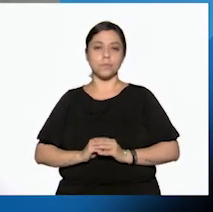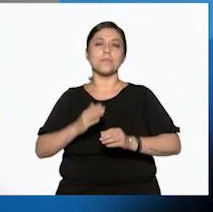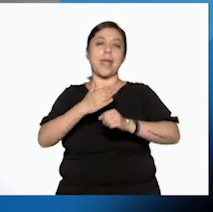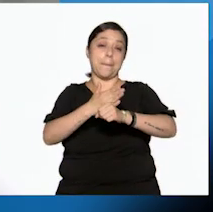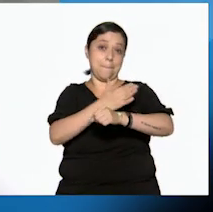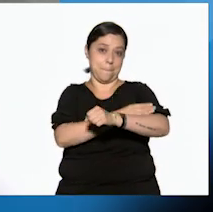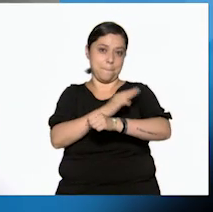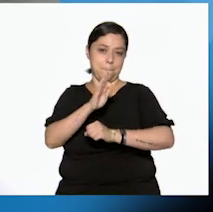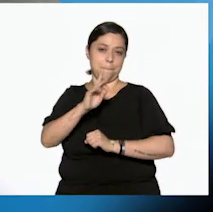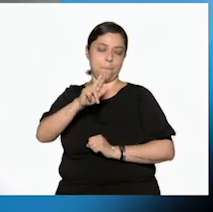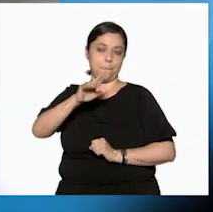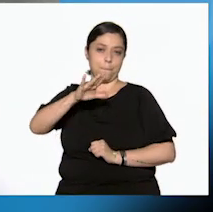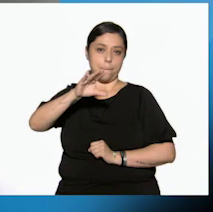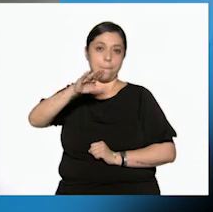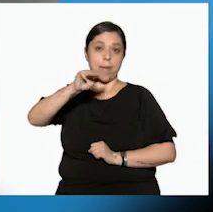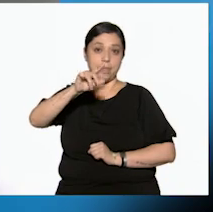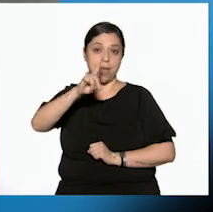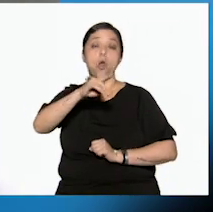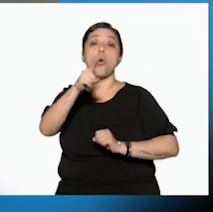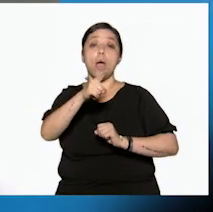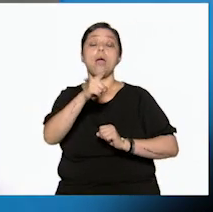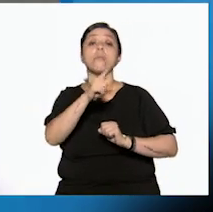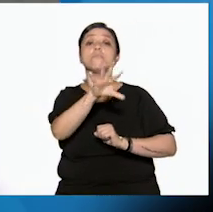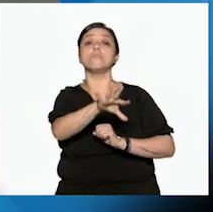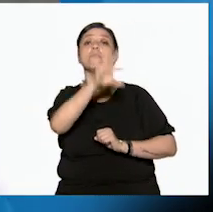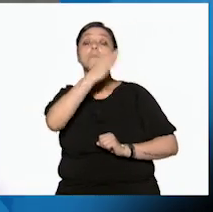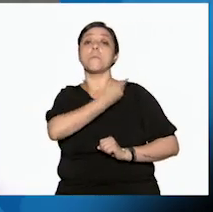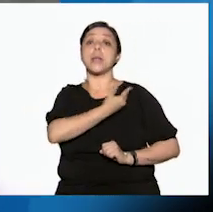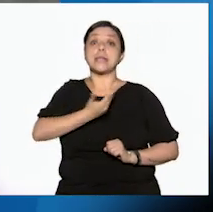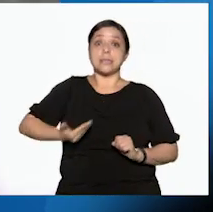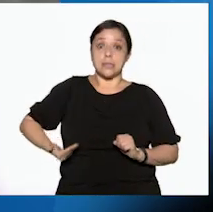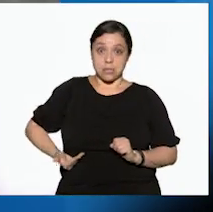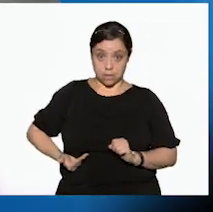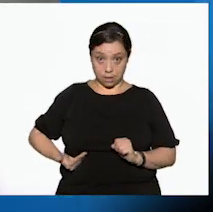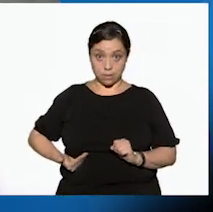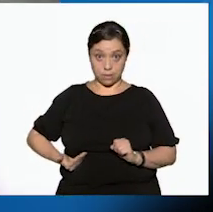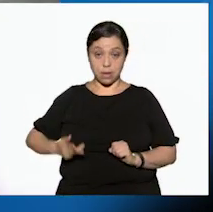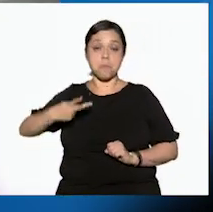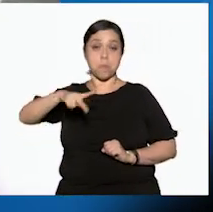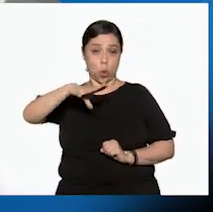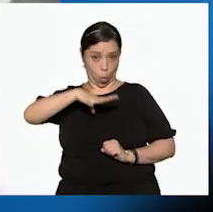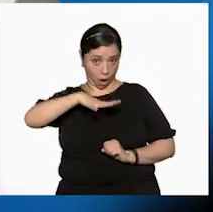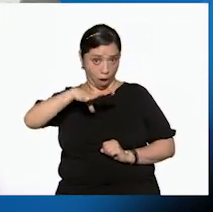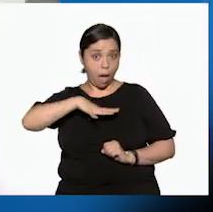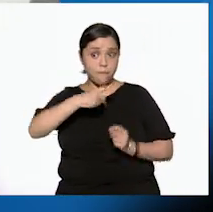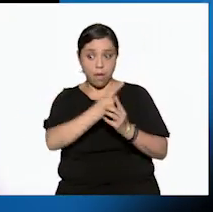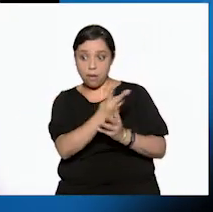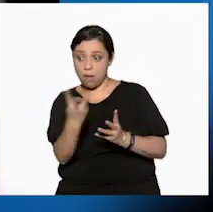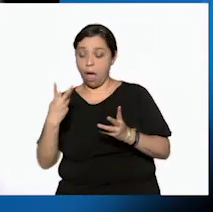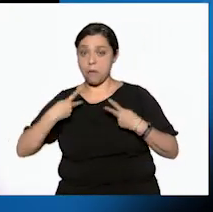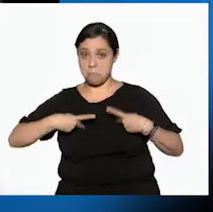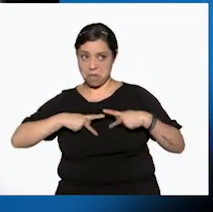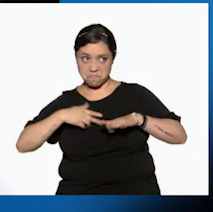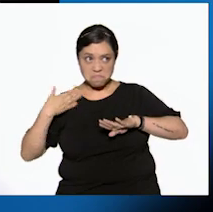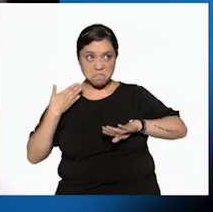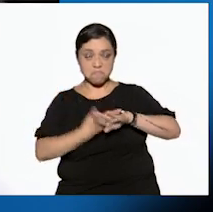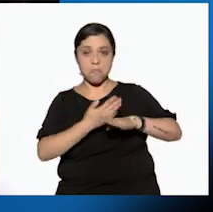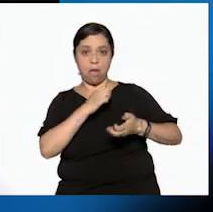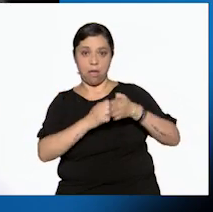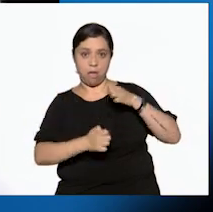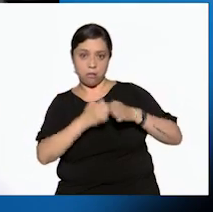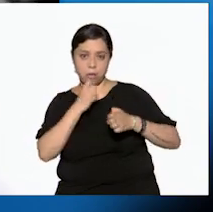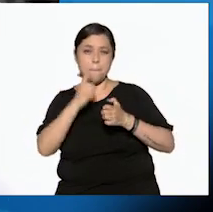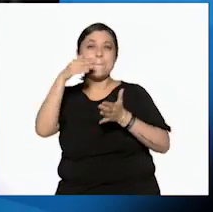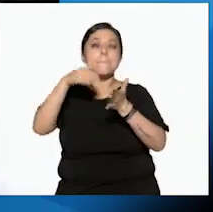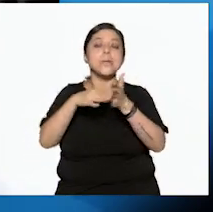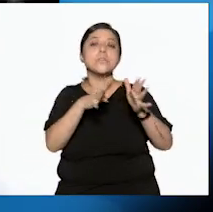Francisco I. Madero había sido electo presidente, aun cuando tenía muchos y muy poderosos enemigos en su contra. Para